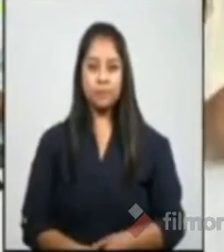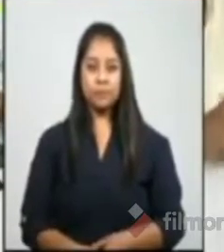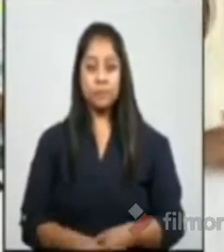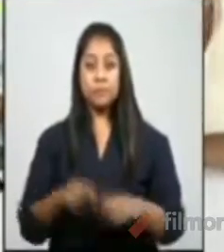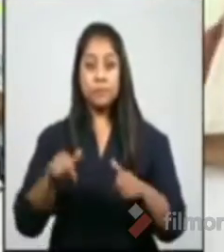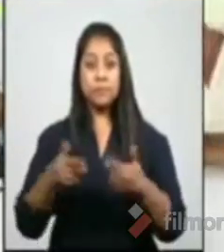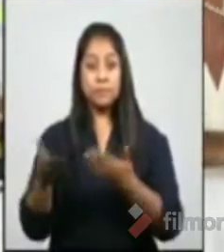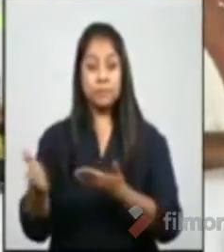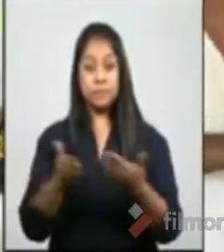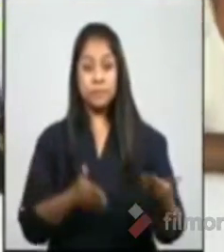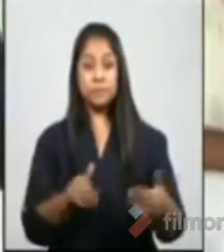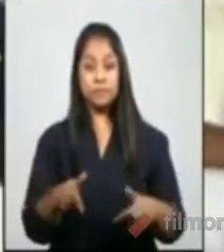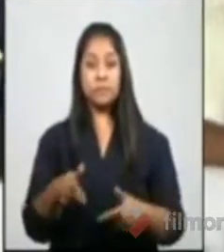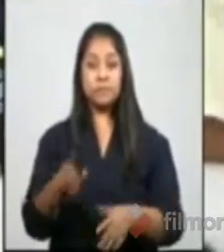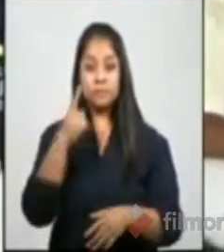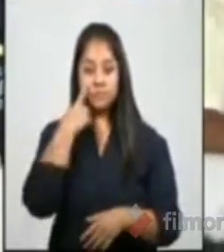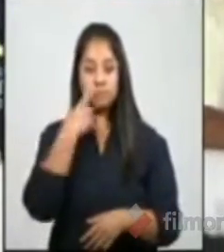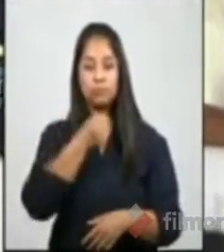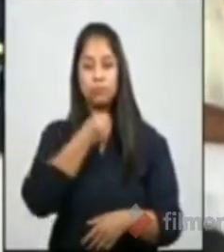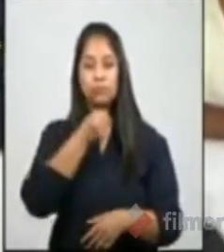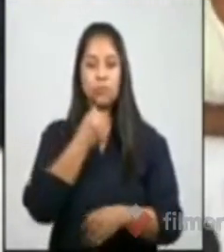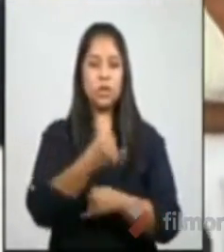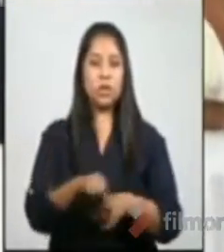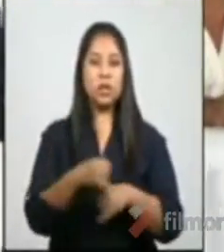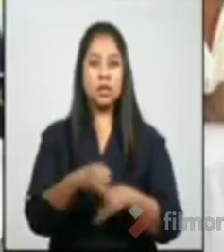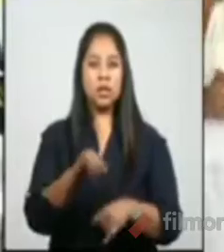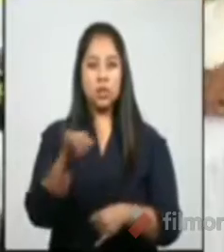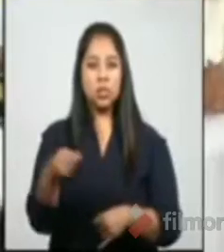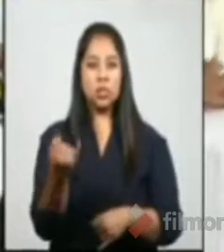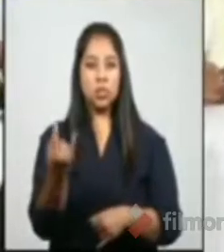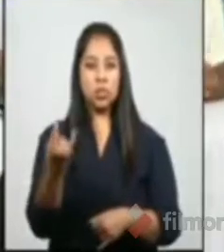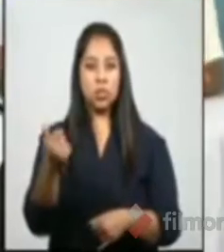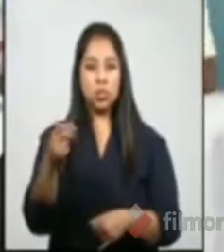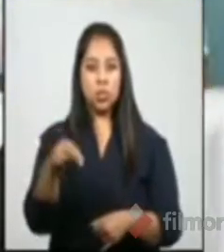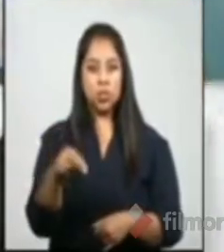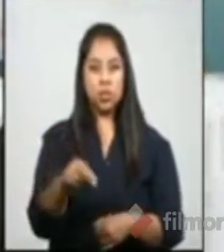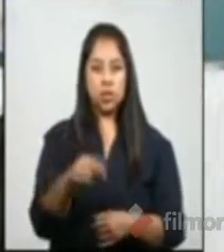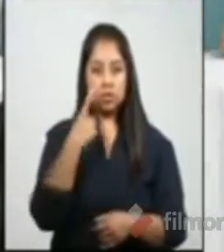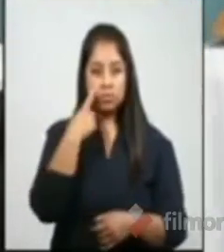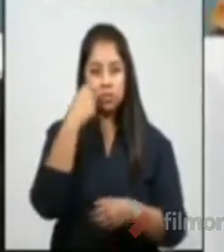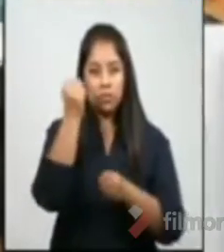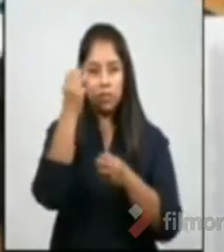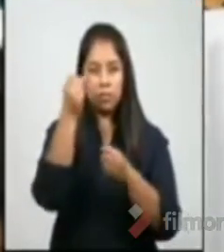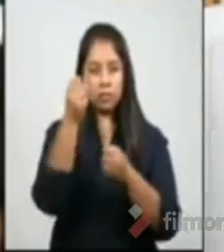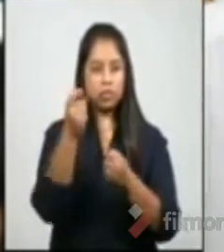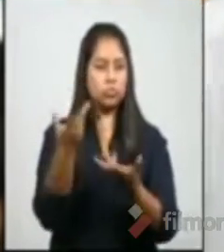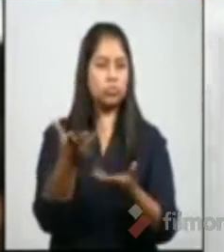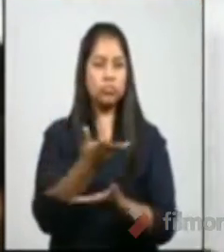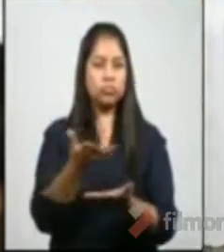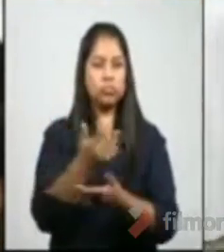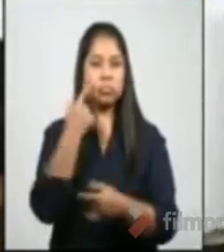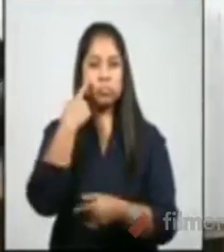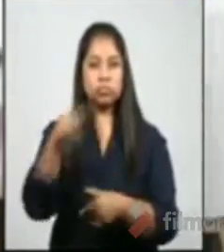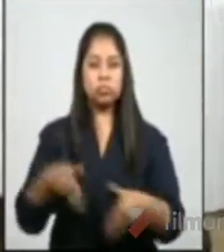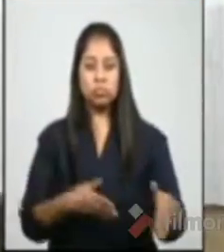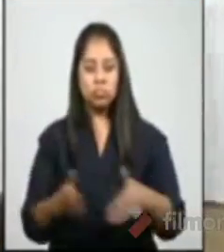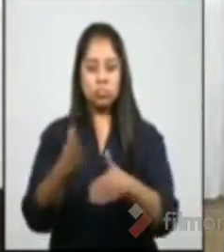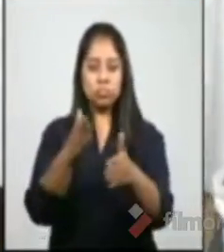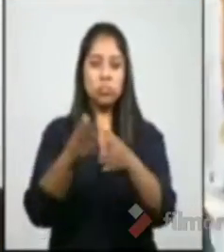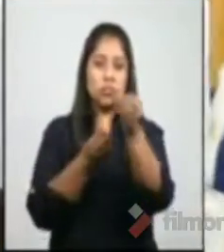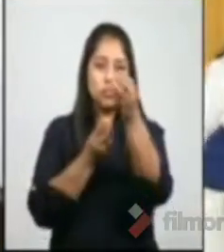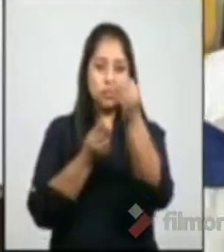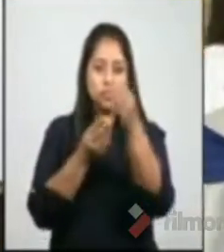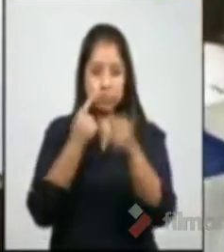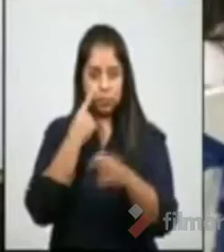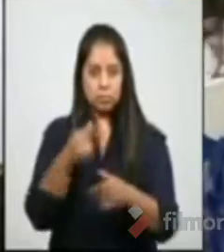Vamos a invitar a este micrófono al ingeniero Juan Carlos Lenoff. Él nos dará información de los trabajos realizados en el tramo carretero por